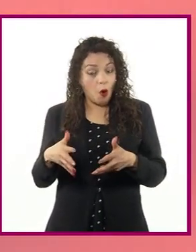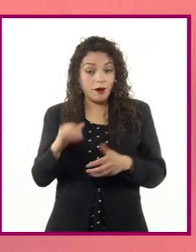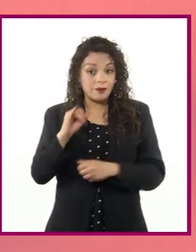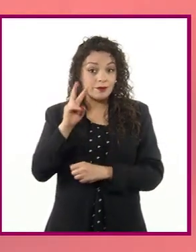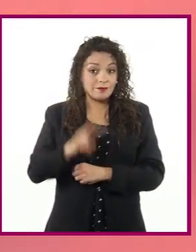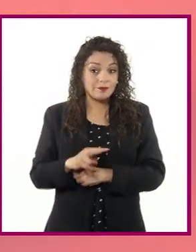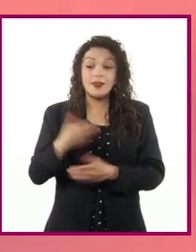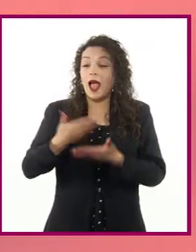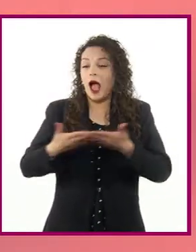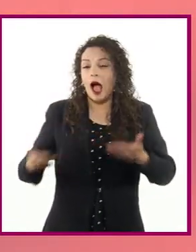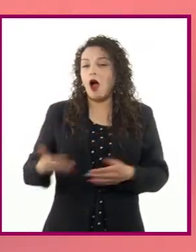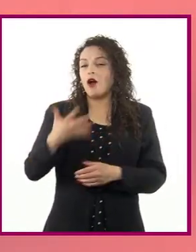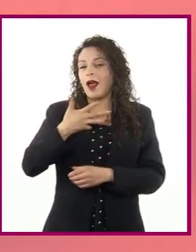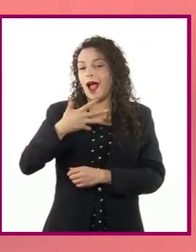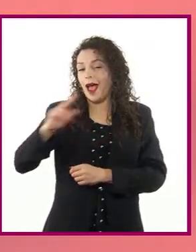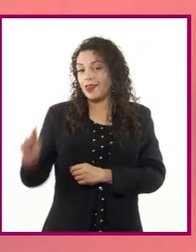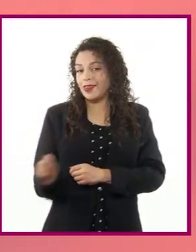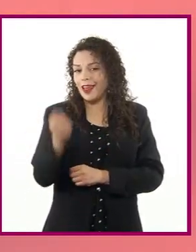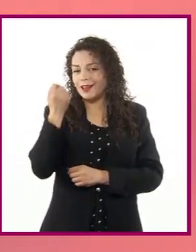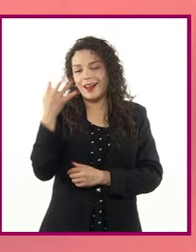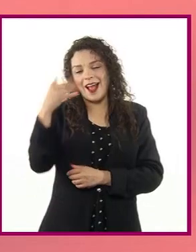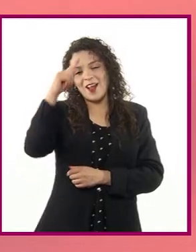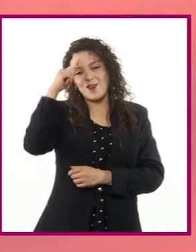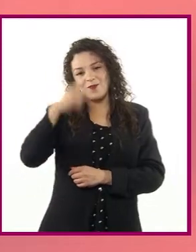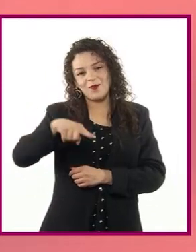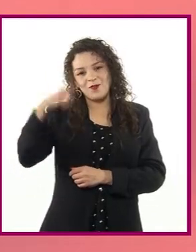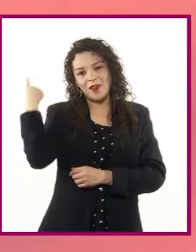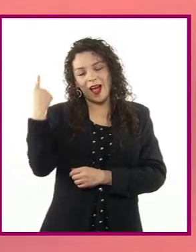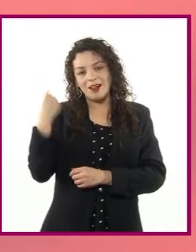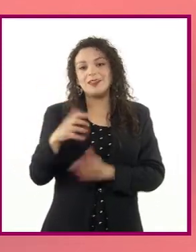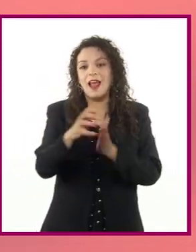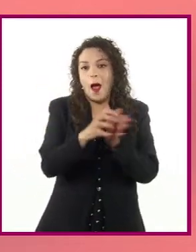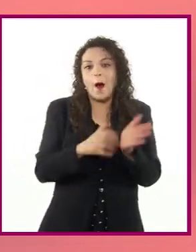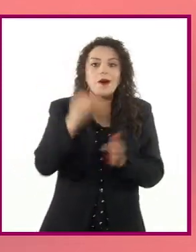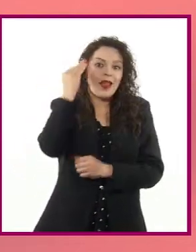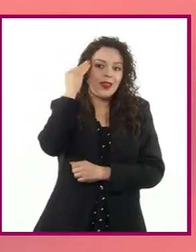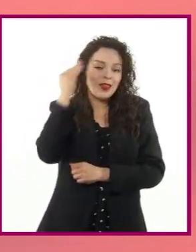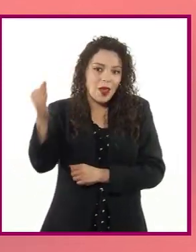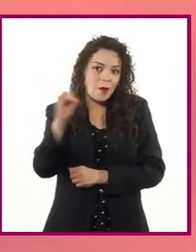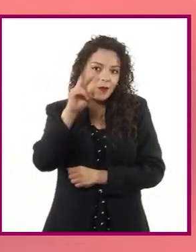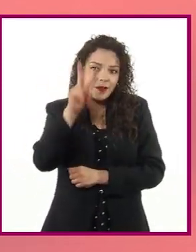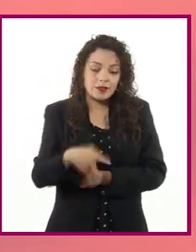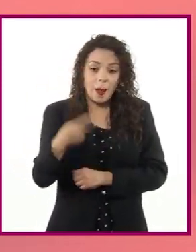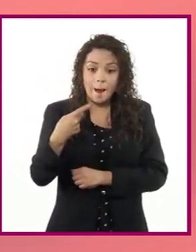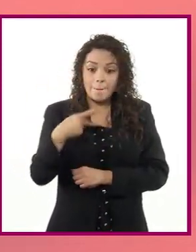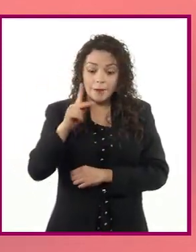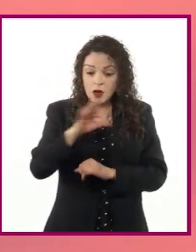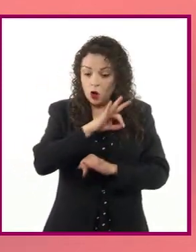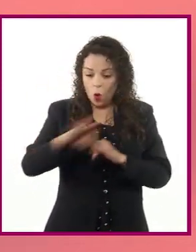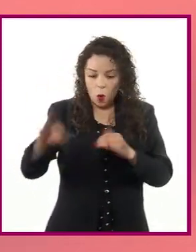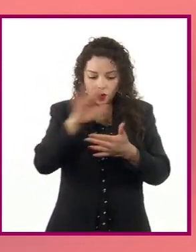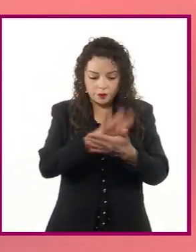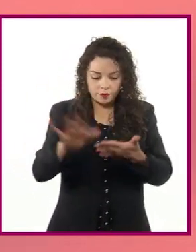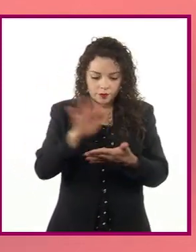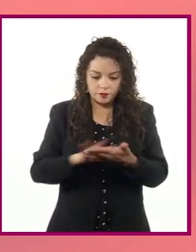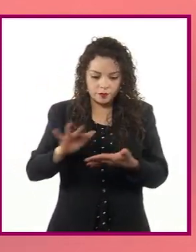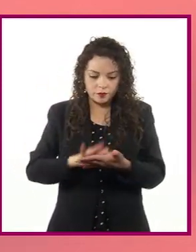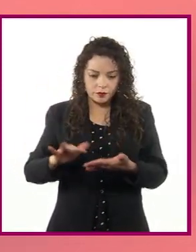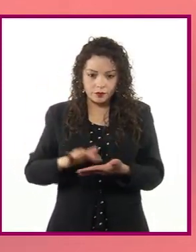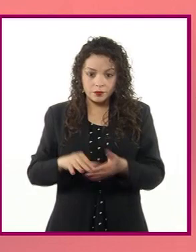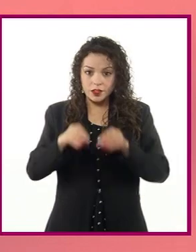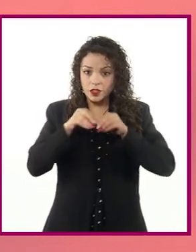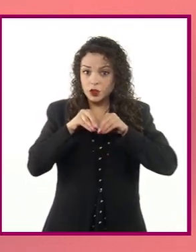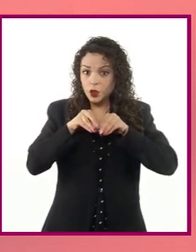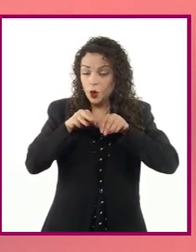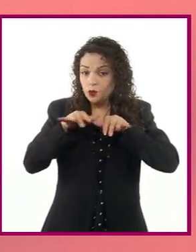es electrónico, este proceso se simplifica y consume menos tiempo. Pero el texto del manuscrito final no se publica